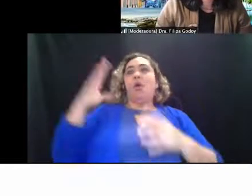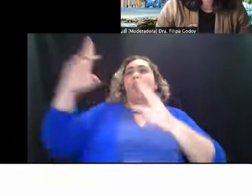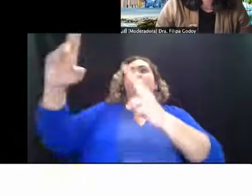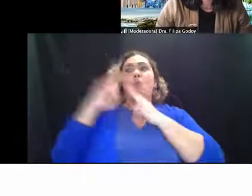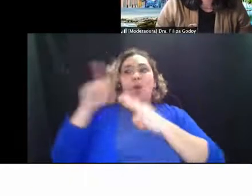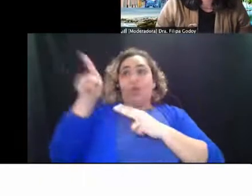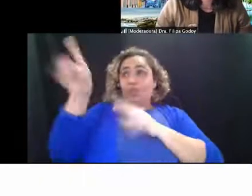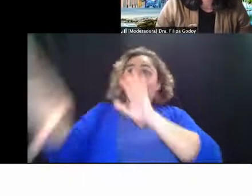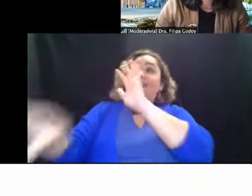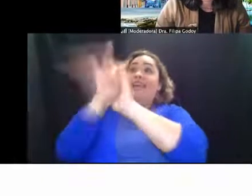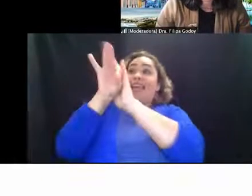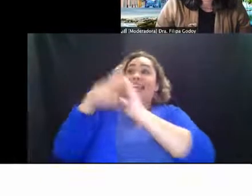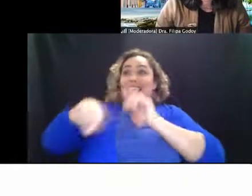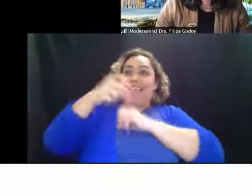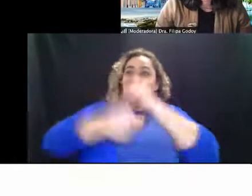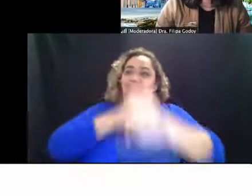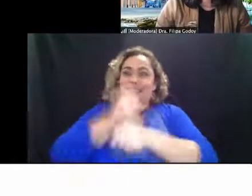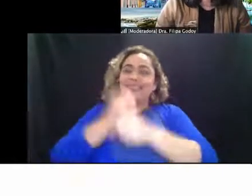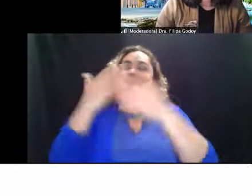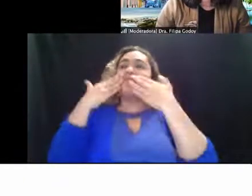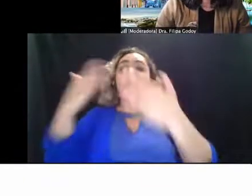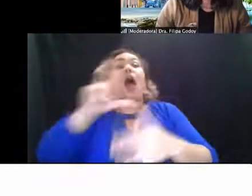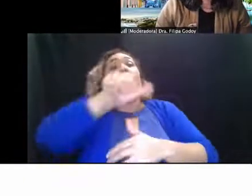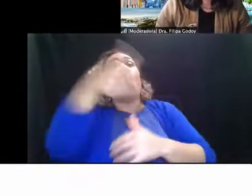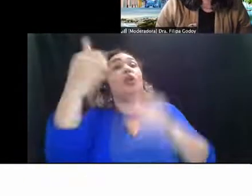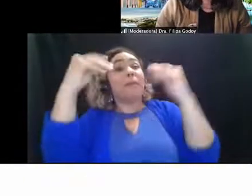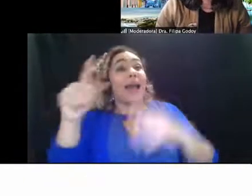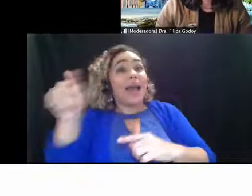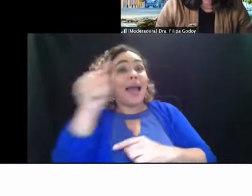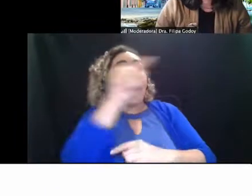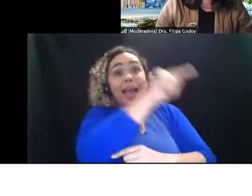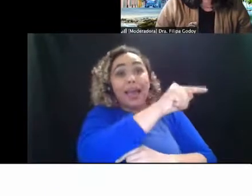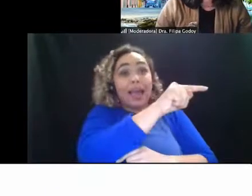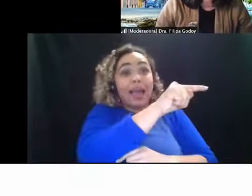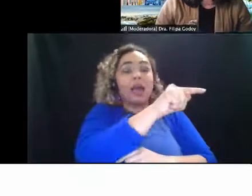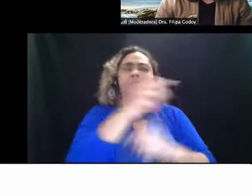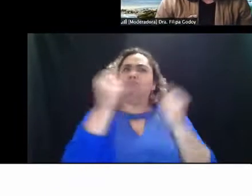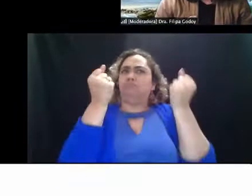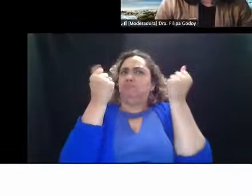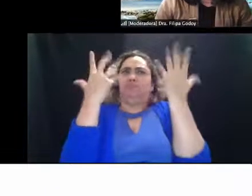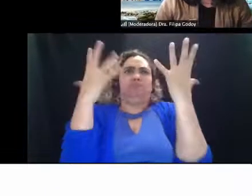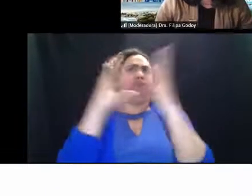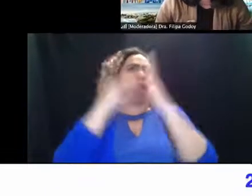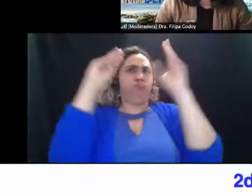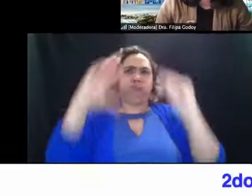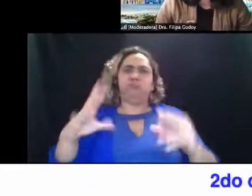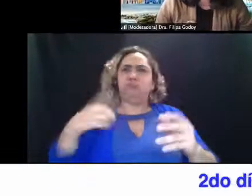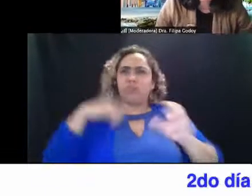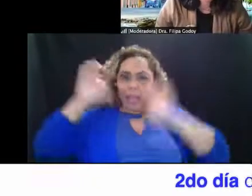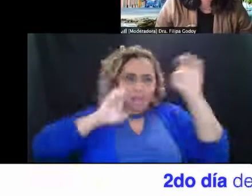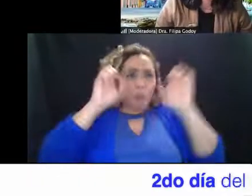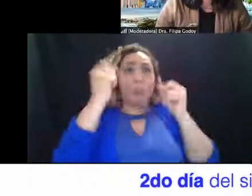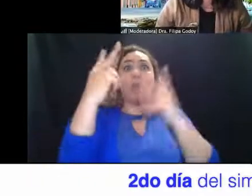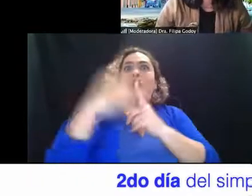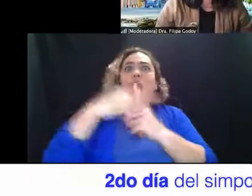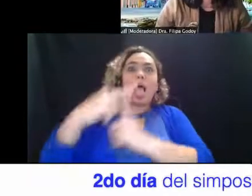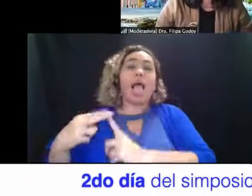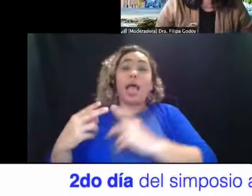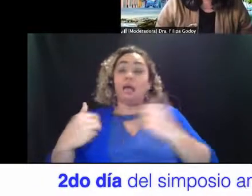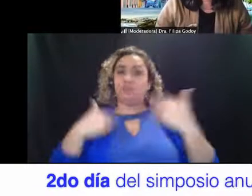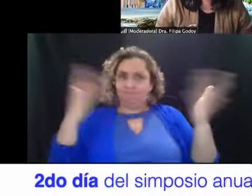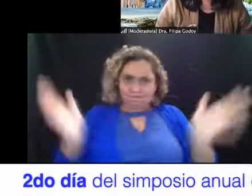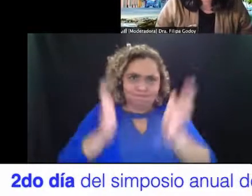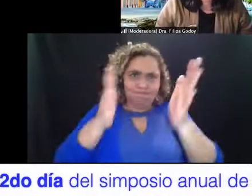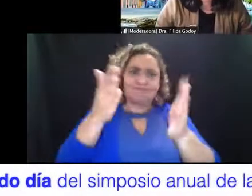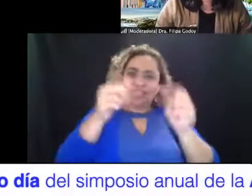sido seleccionada este año. A los demás profesores, hay muchos profesores de valor, muchos aplicaron. Los exhortamos a